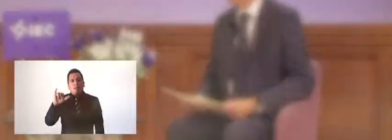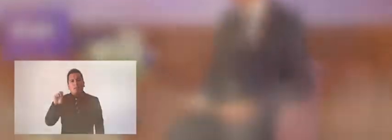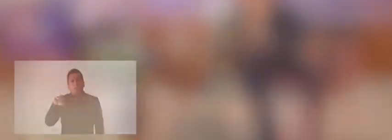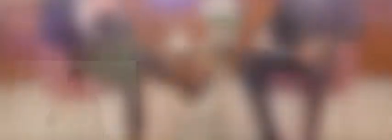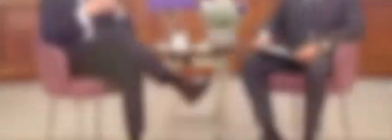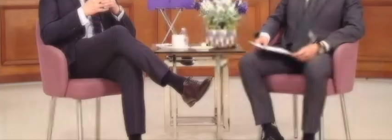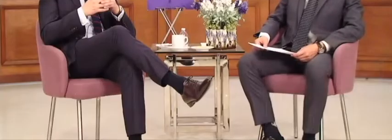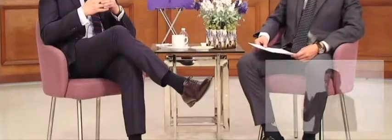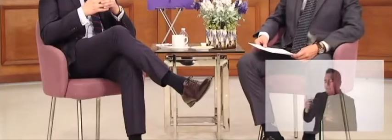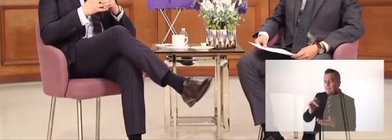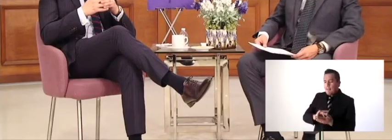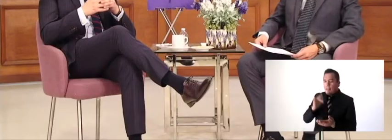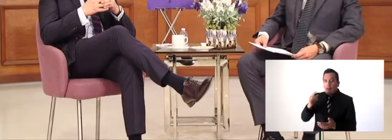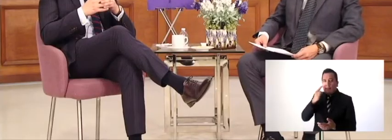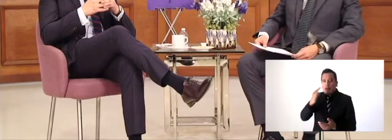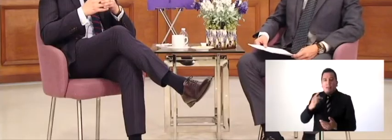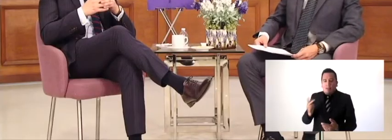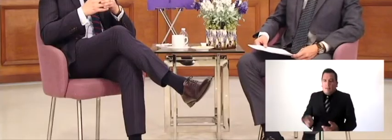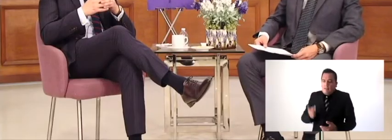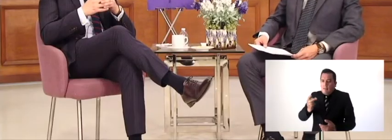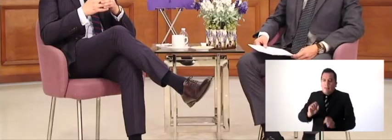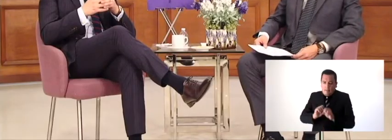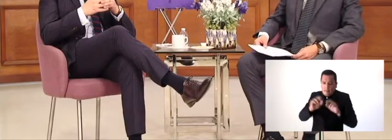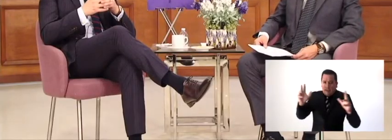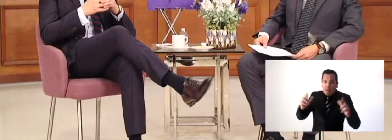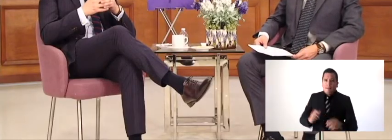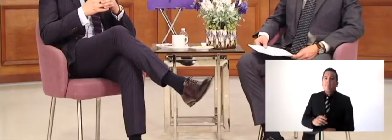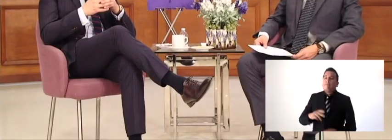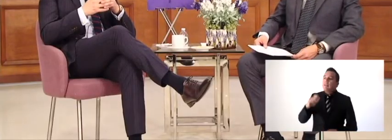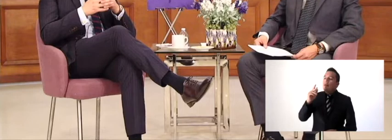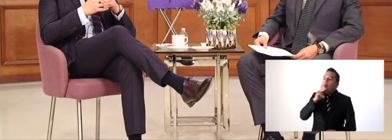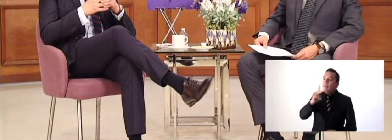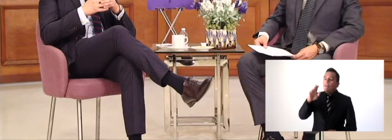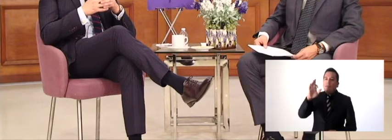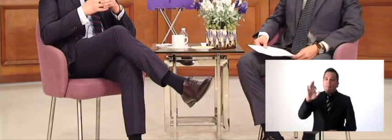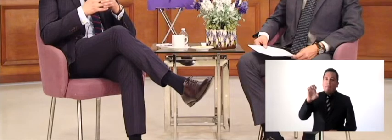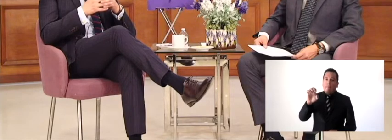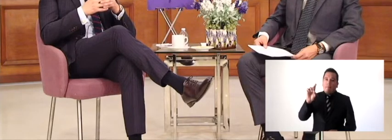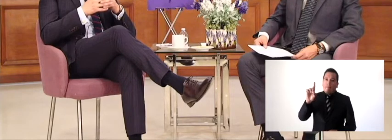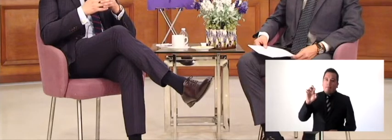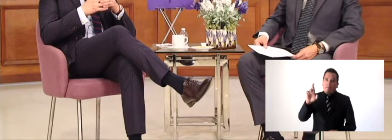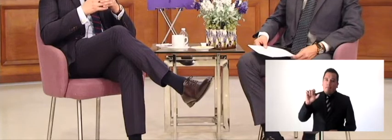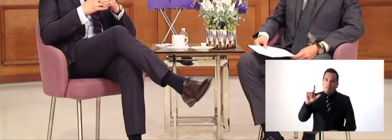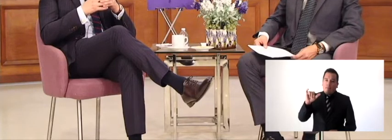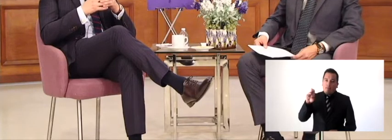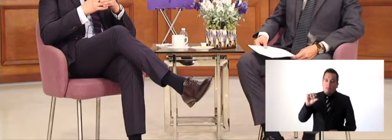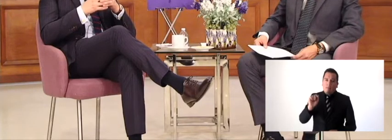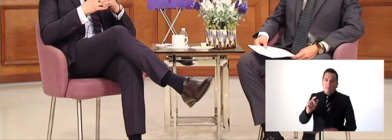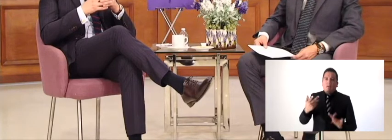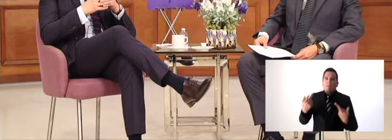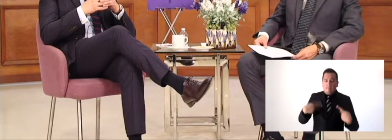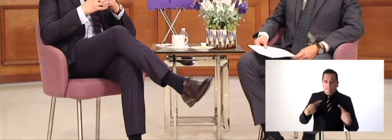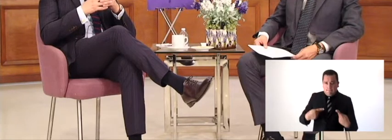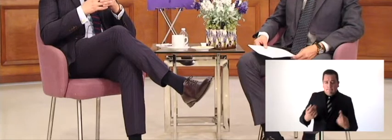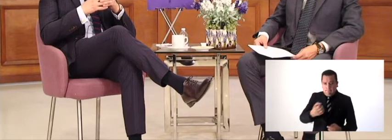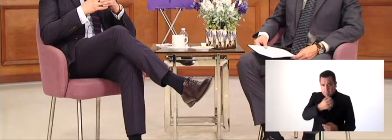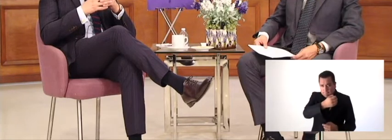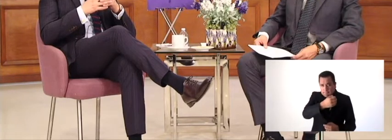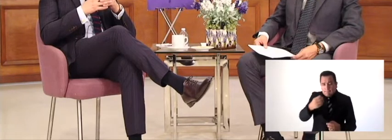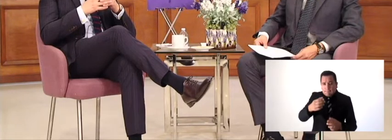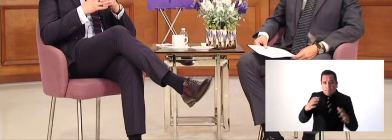federalismo. Claro que sí, muchas gracias. Mira, es una pregunta clave. Yo creo que el federalismo es un modelo de organización de la